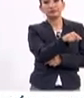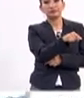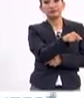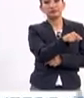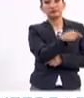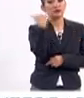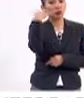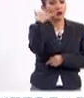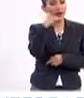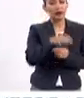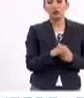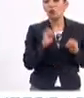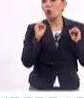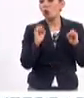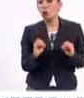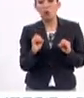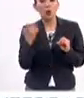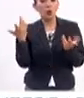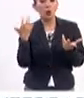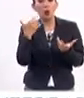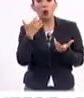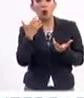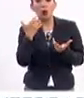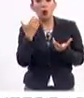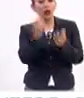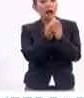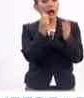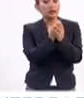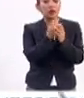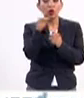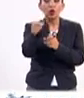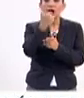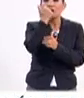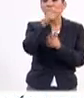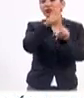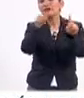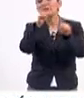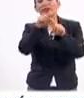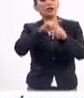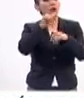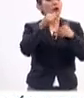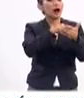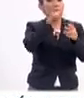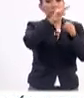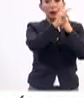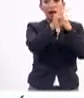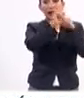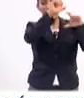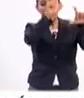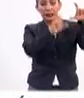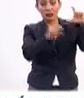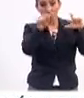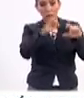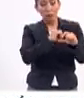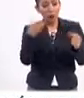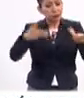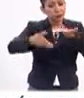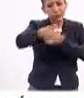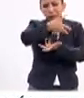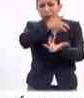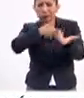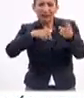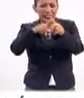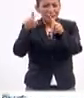de Yucatán y tomar clase con alumnos de todo el país. Y eso da una oportunidad, un